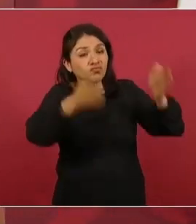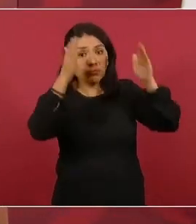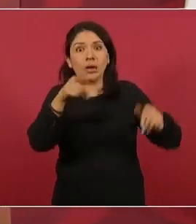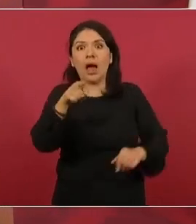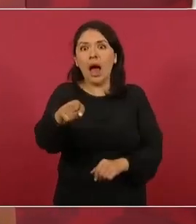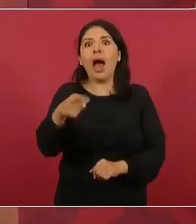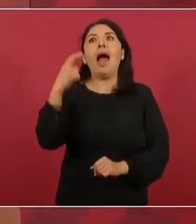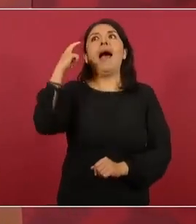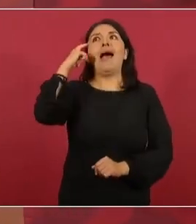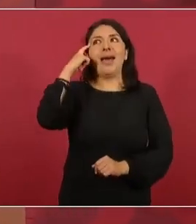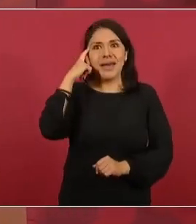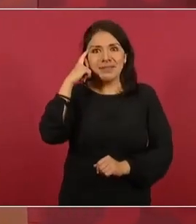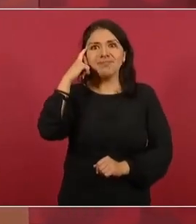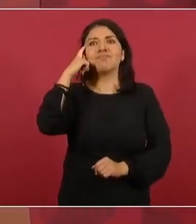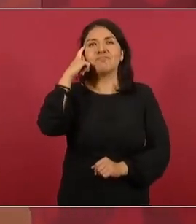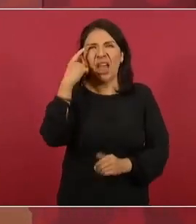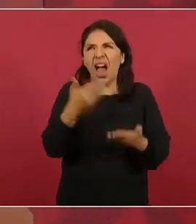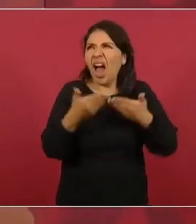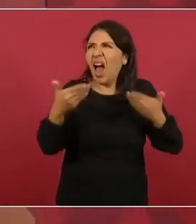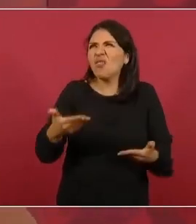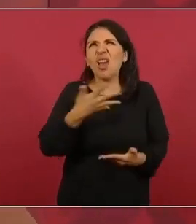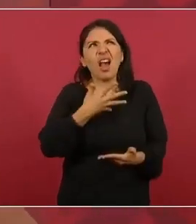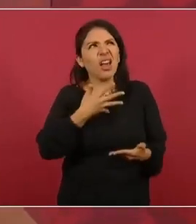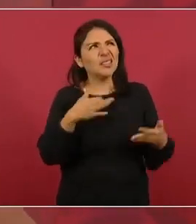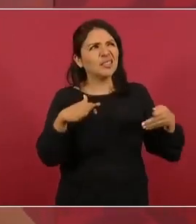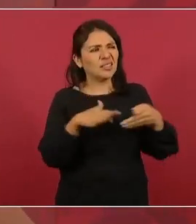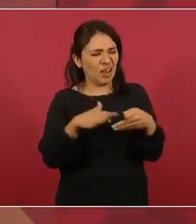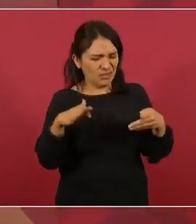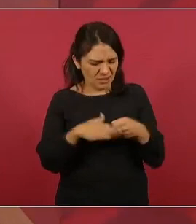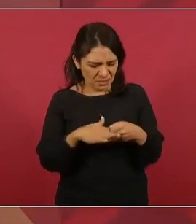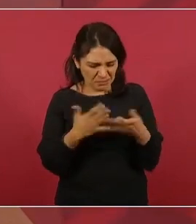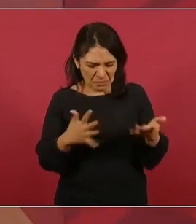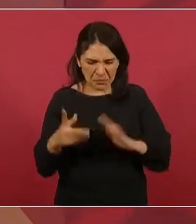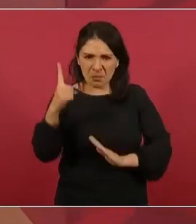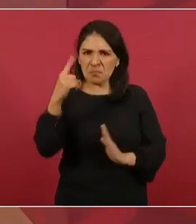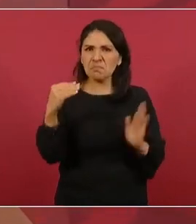debemos de tener como unos